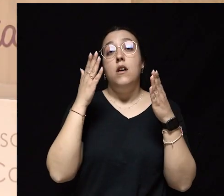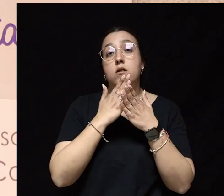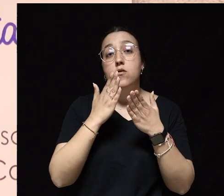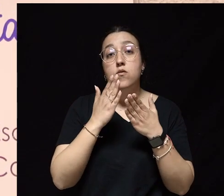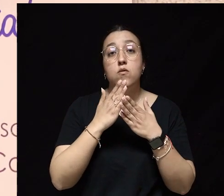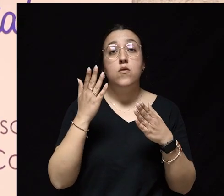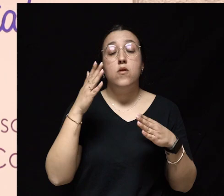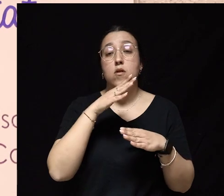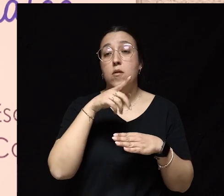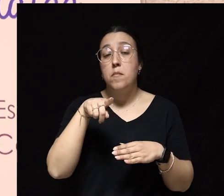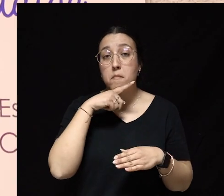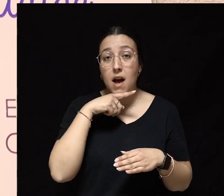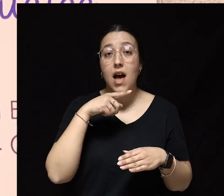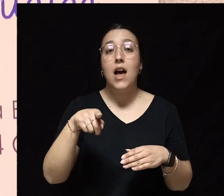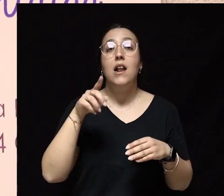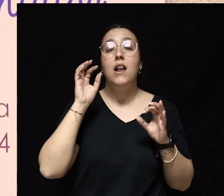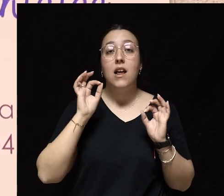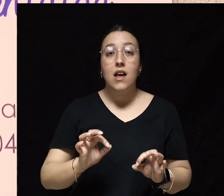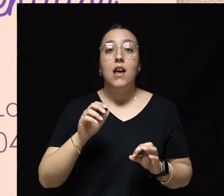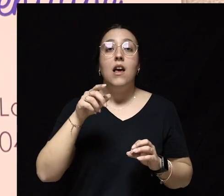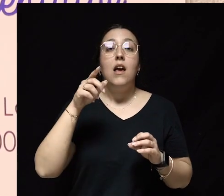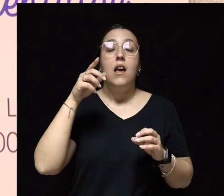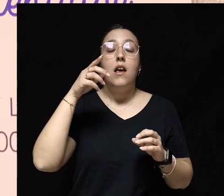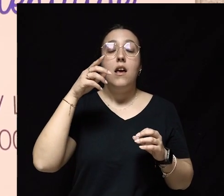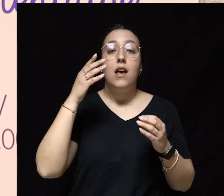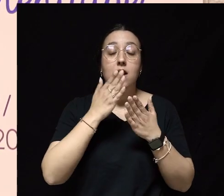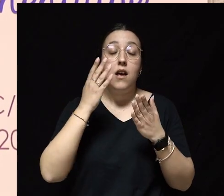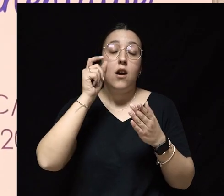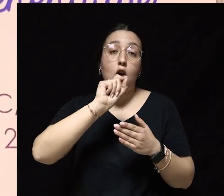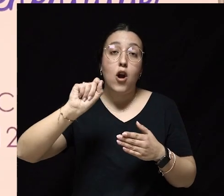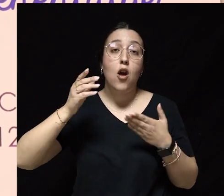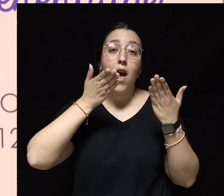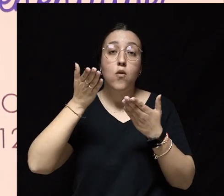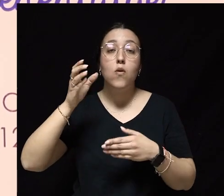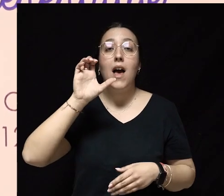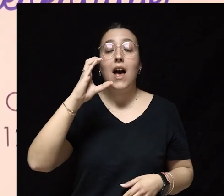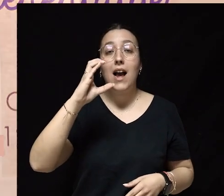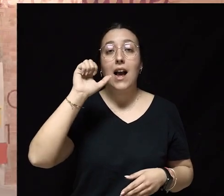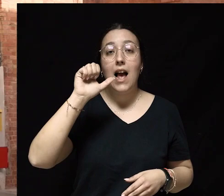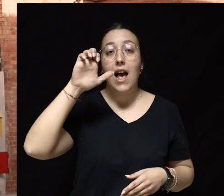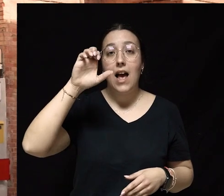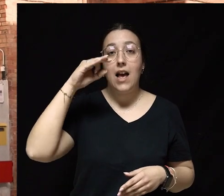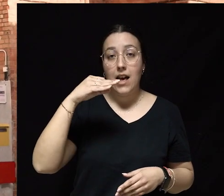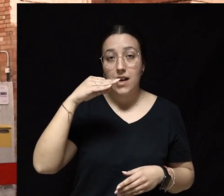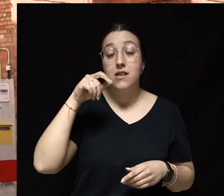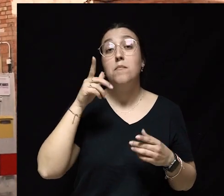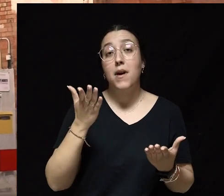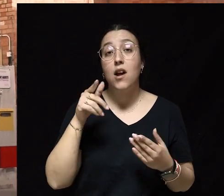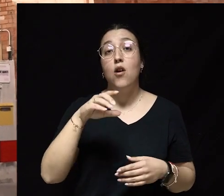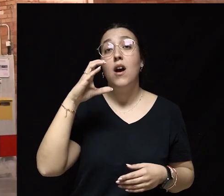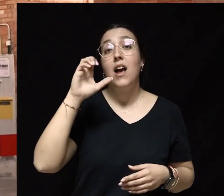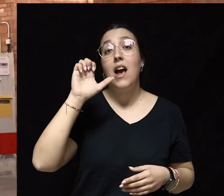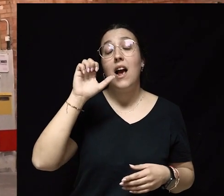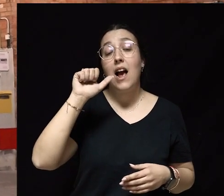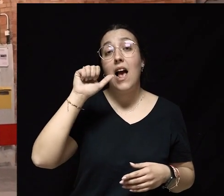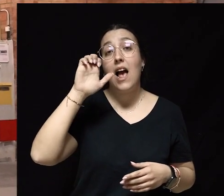mejor. El desolador panorama educativo tiene su centro neurálgico en los denominados centros CAES, algunos de ellos convertidos